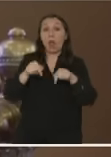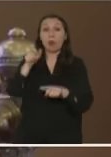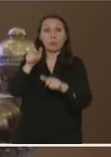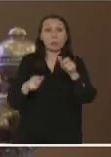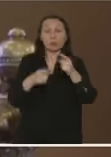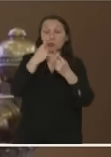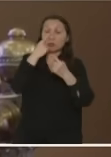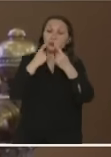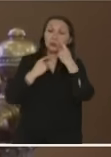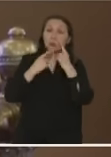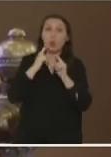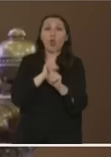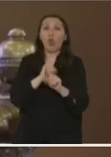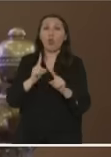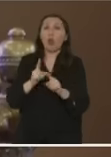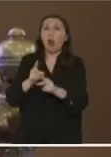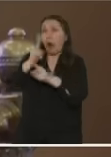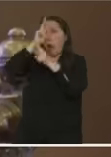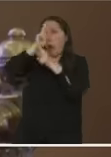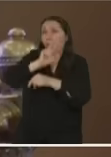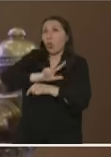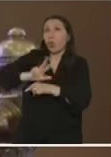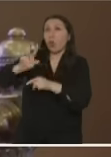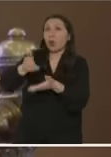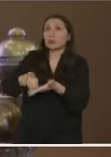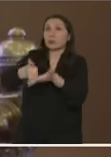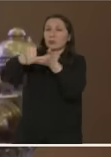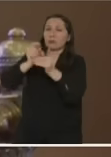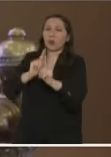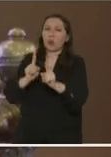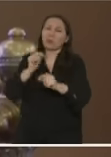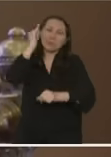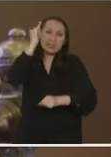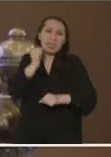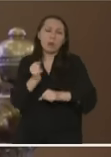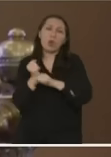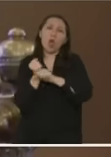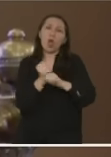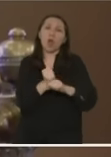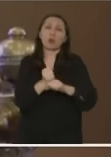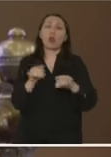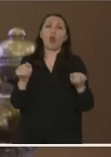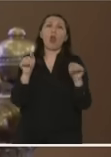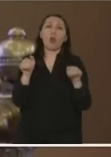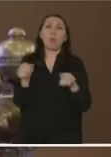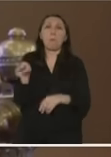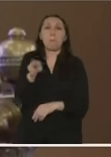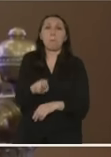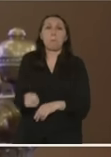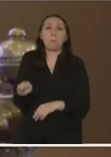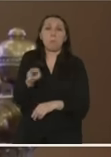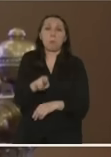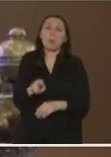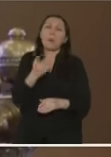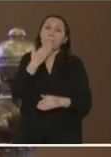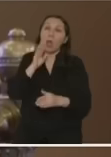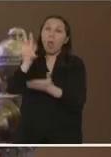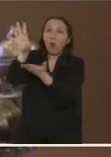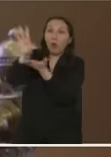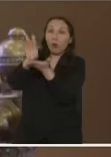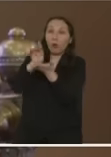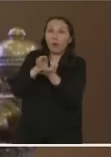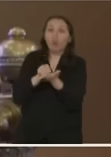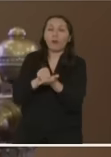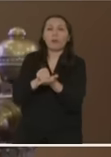lloran no es que lo endiosen, sino que combatan siempre la comodidad y la inercia y sigan su